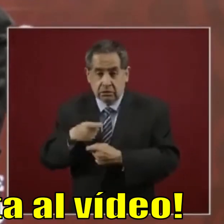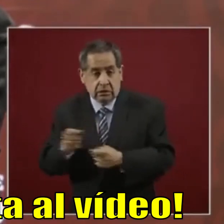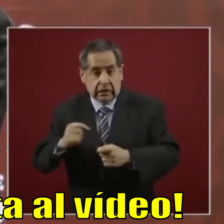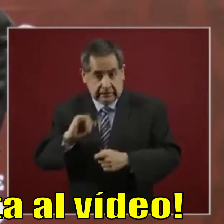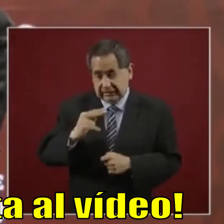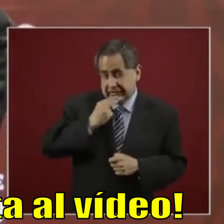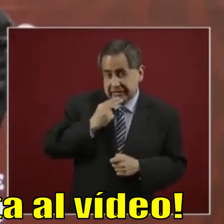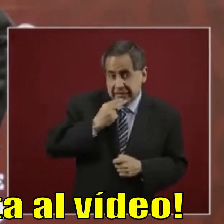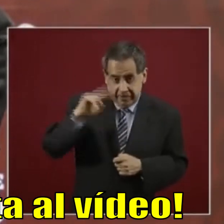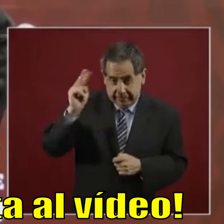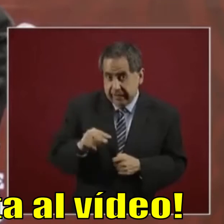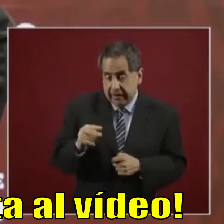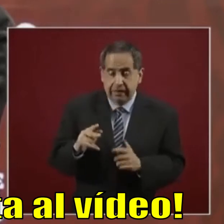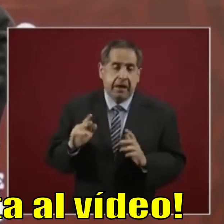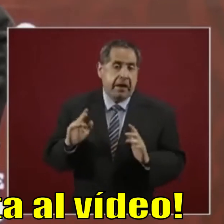efectivo